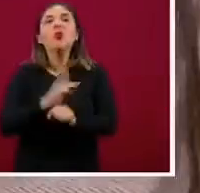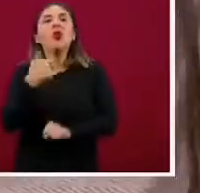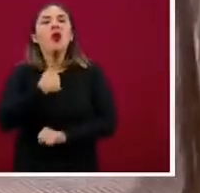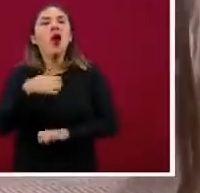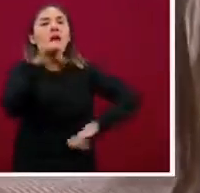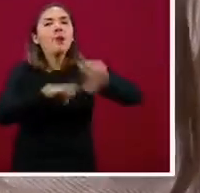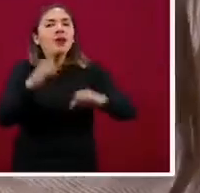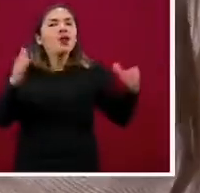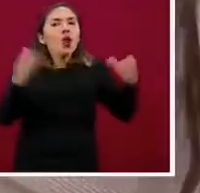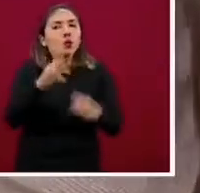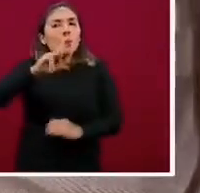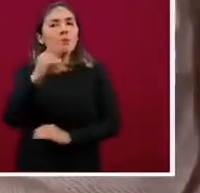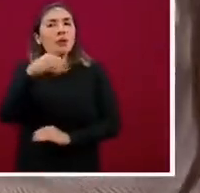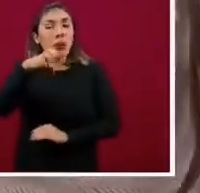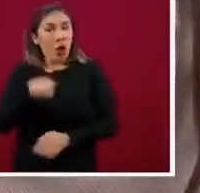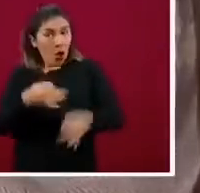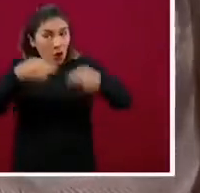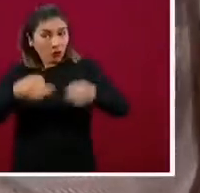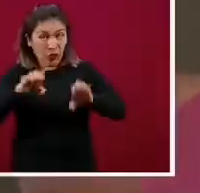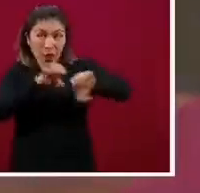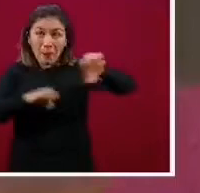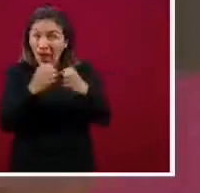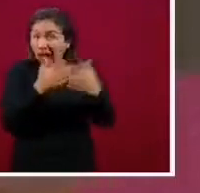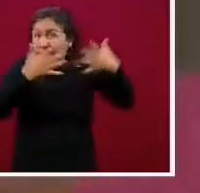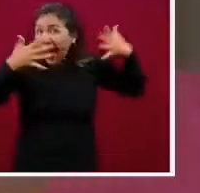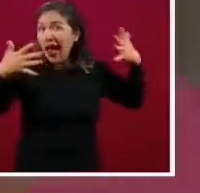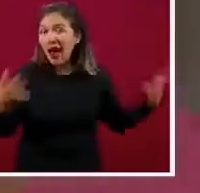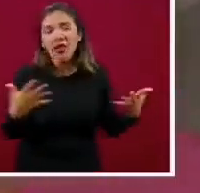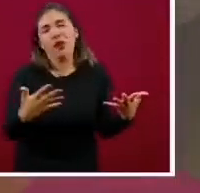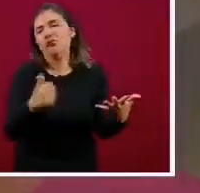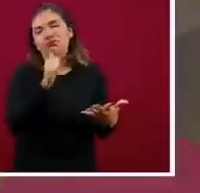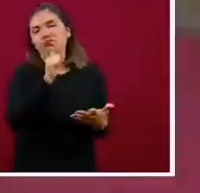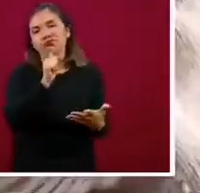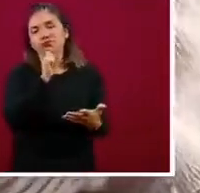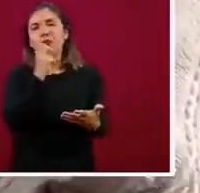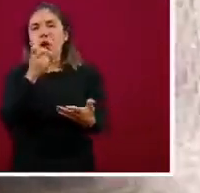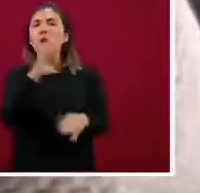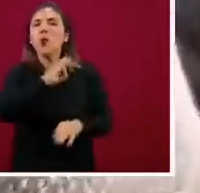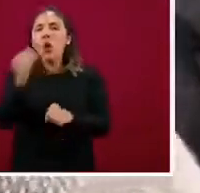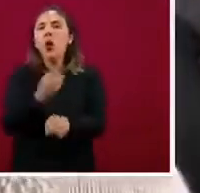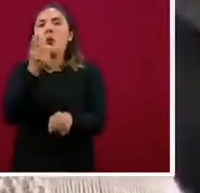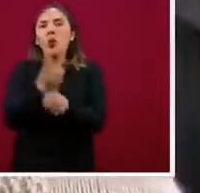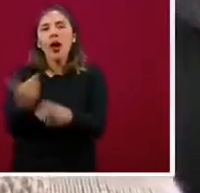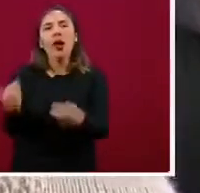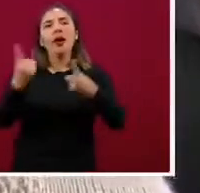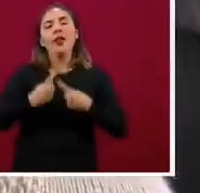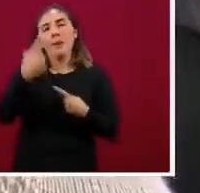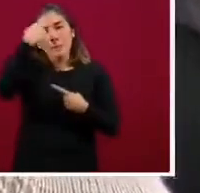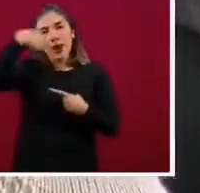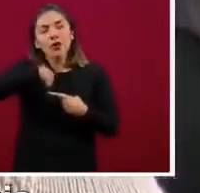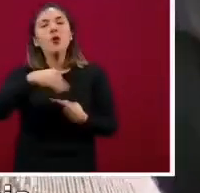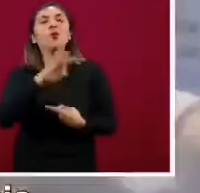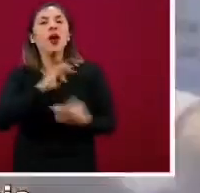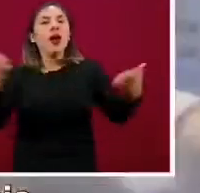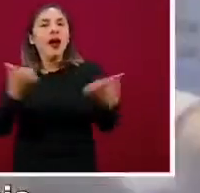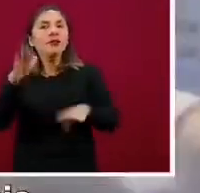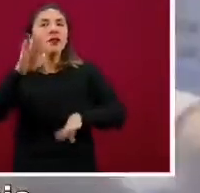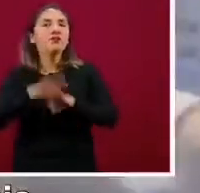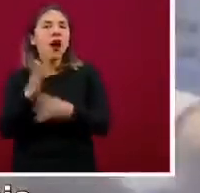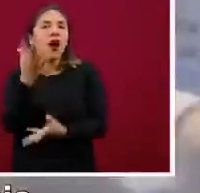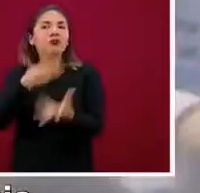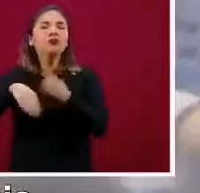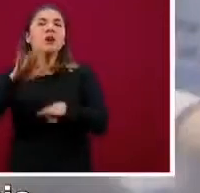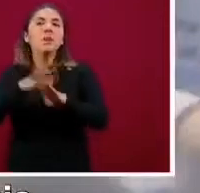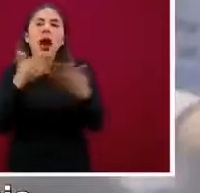como el mío porque nosotros somos microempresarios, no somos empresas grandísimas, que así nos dan oportunidad a que